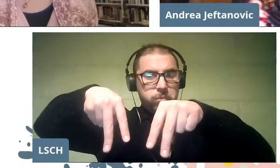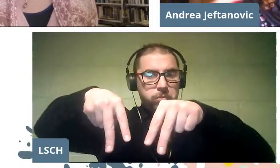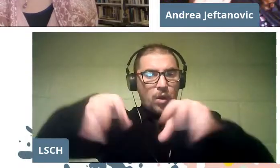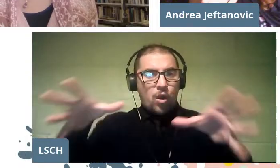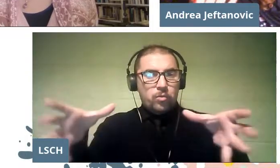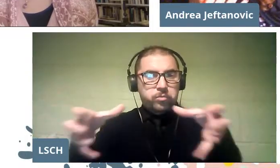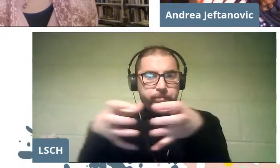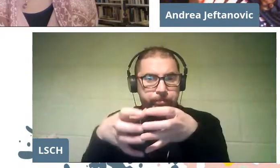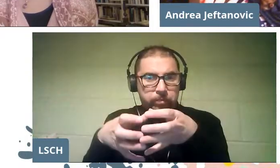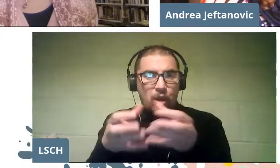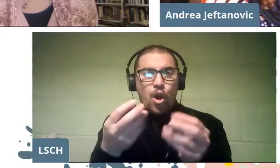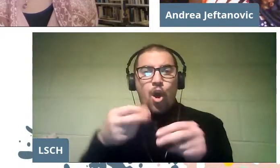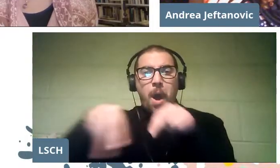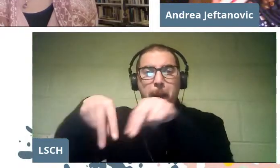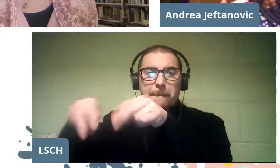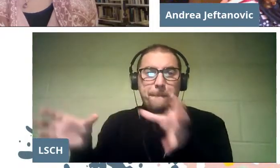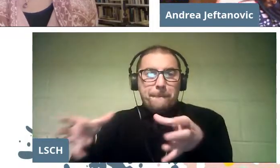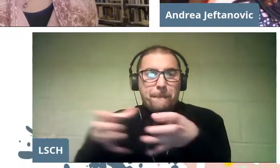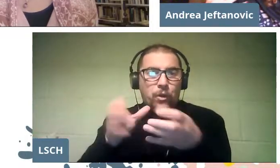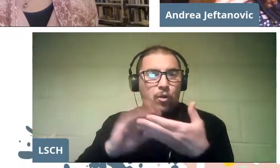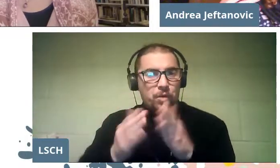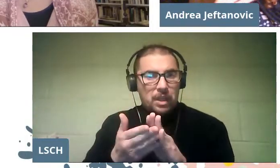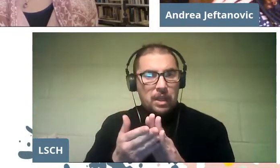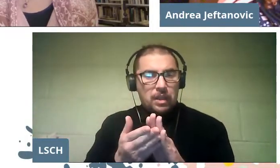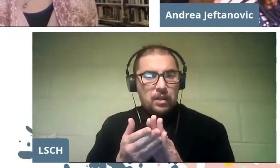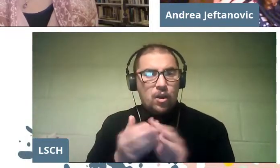era peligroso, ¿verdad?, la cercanía física.